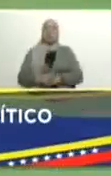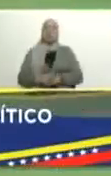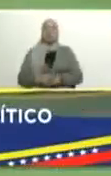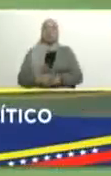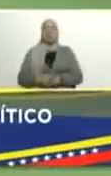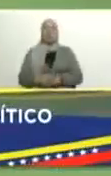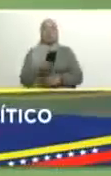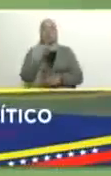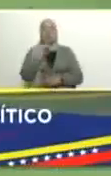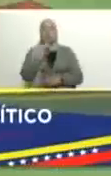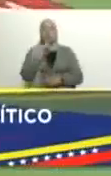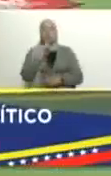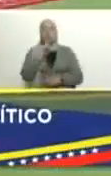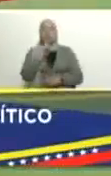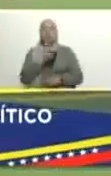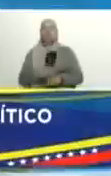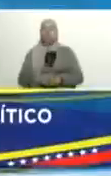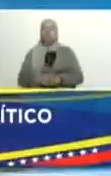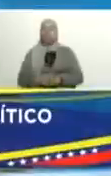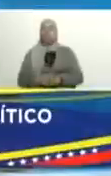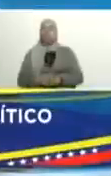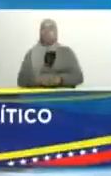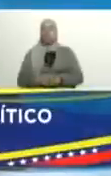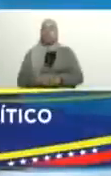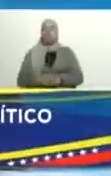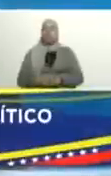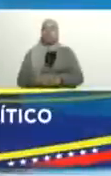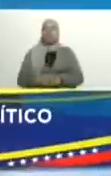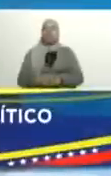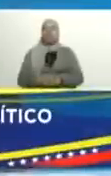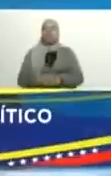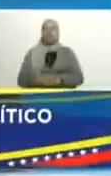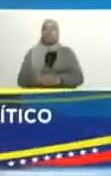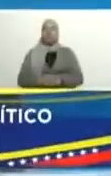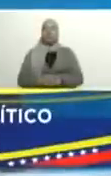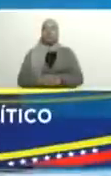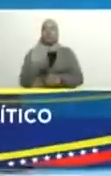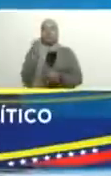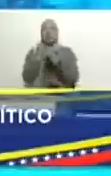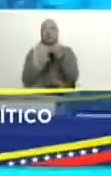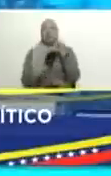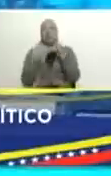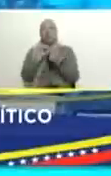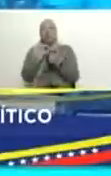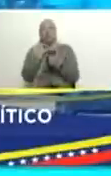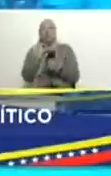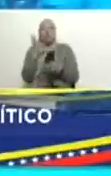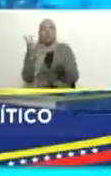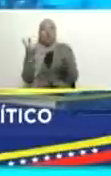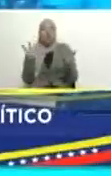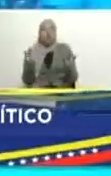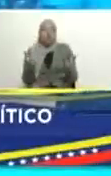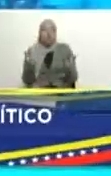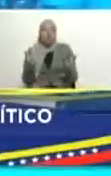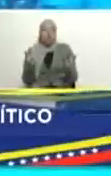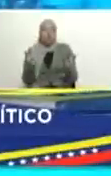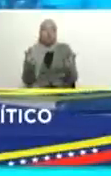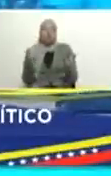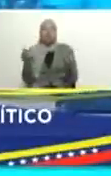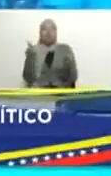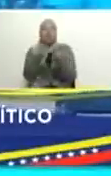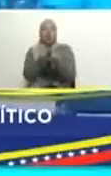lomito, pues. Lomito, lo último que ha llegado, la última moda. Igualmente,